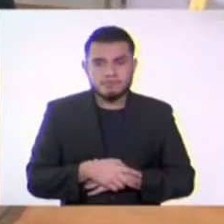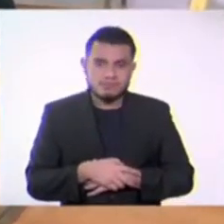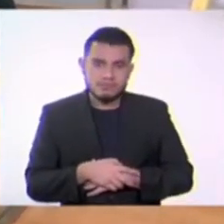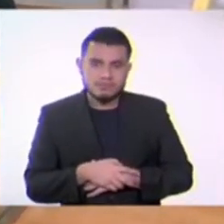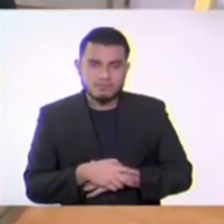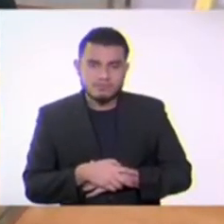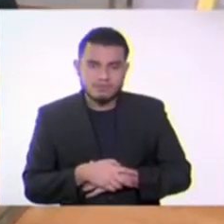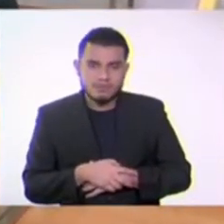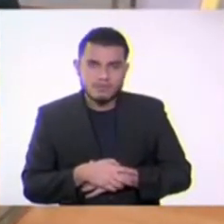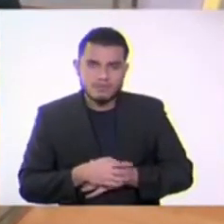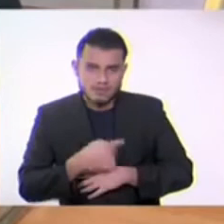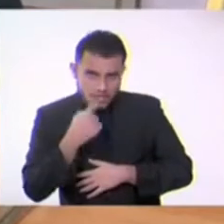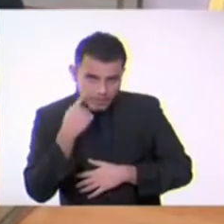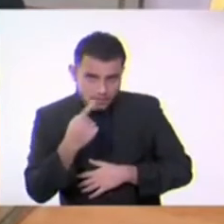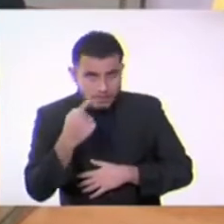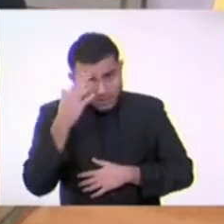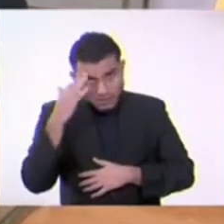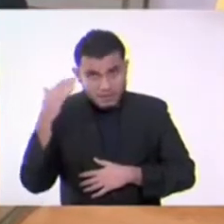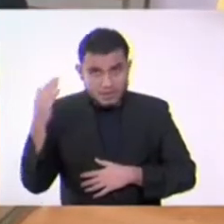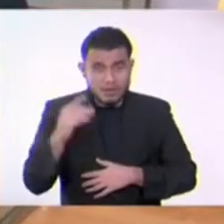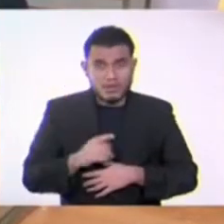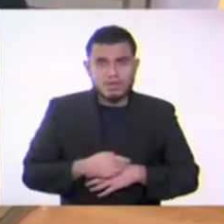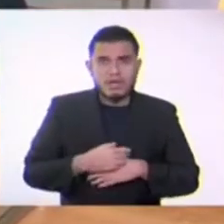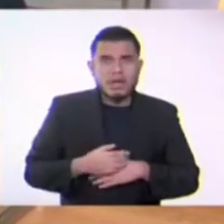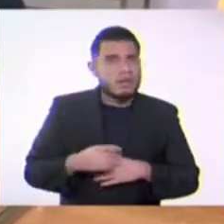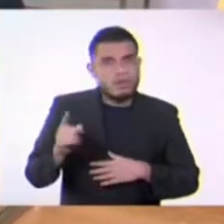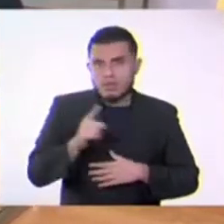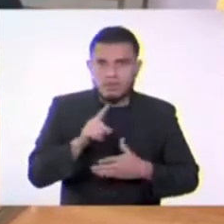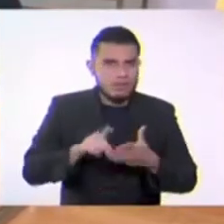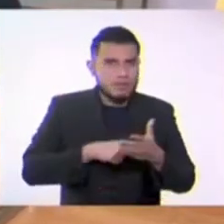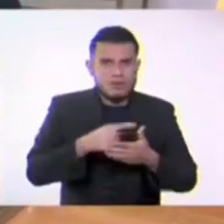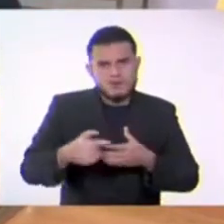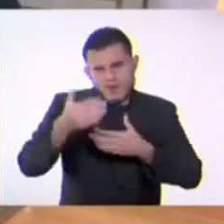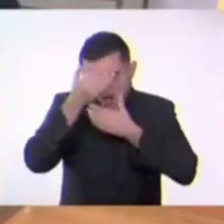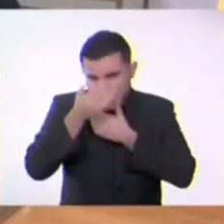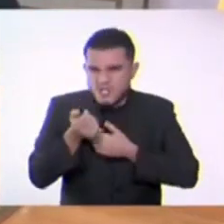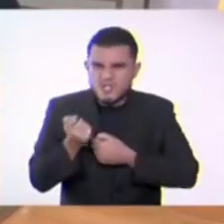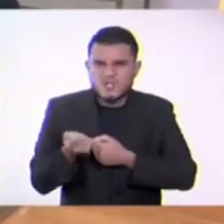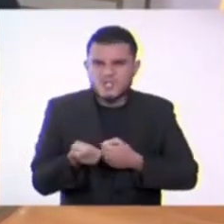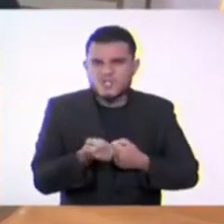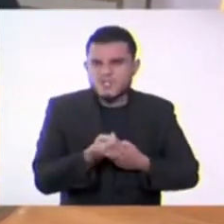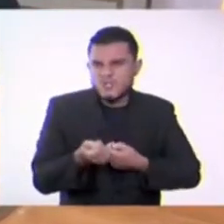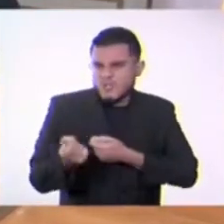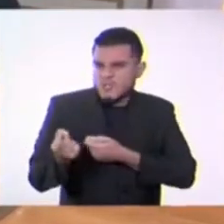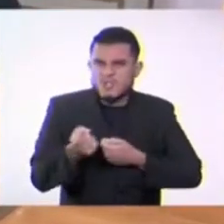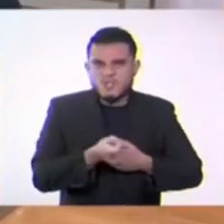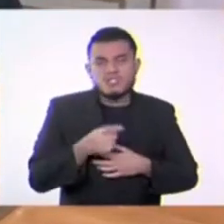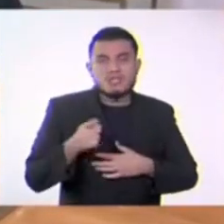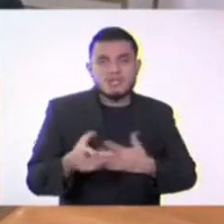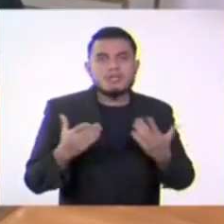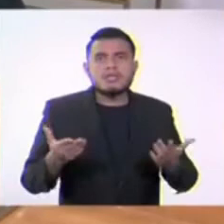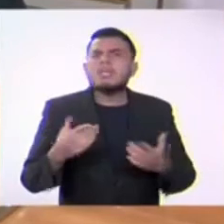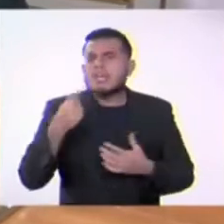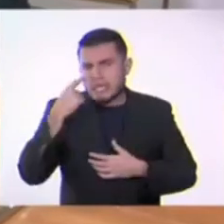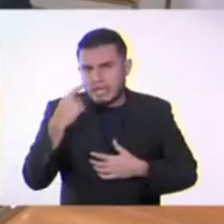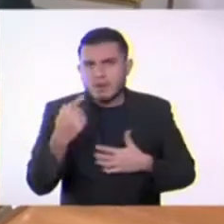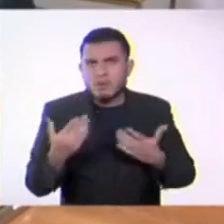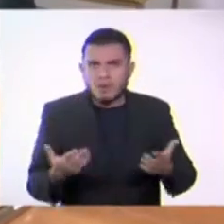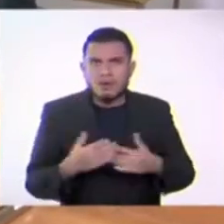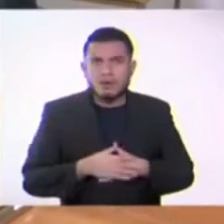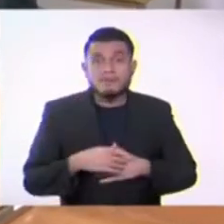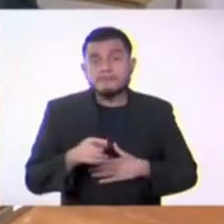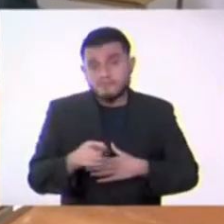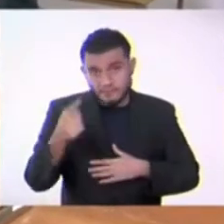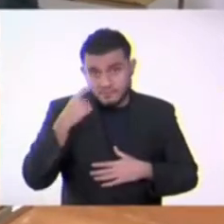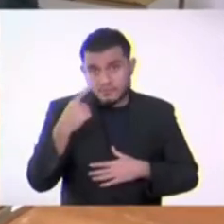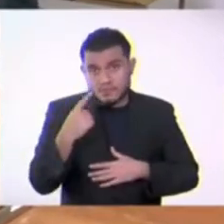una política antiterrorista a partir de estas acciones. ¿Y qué es lo que buscan? Buscan